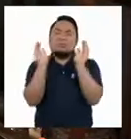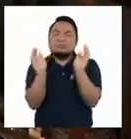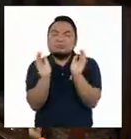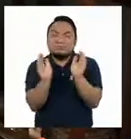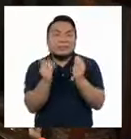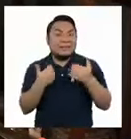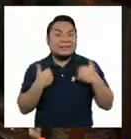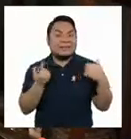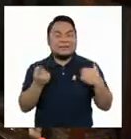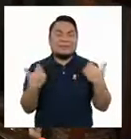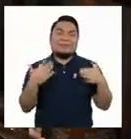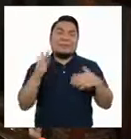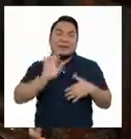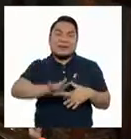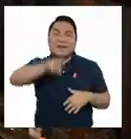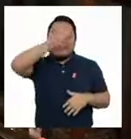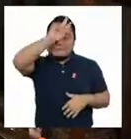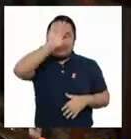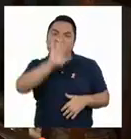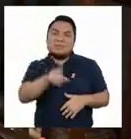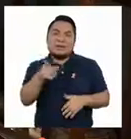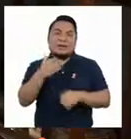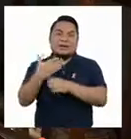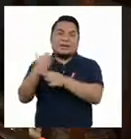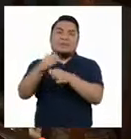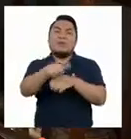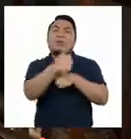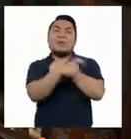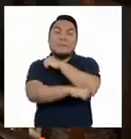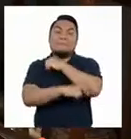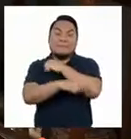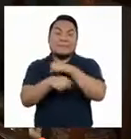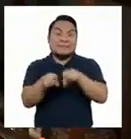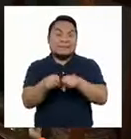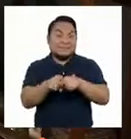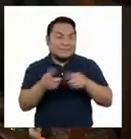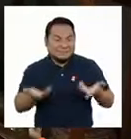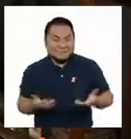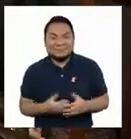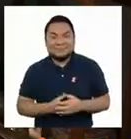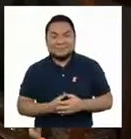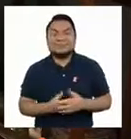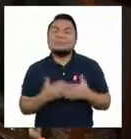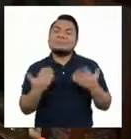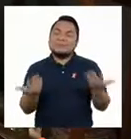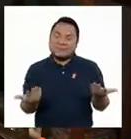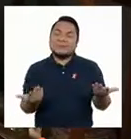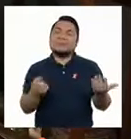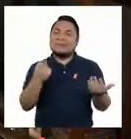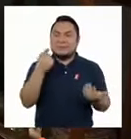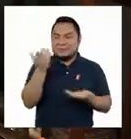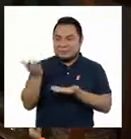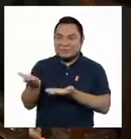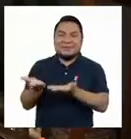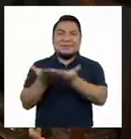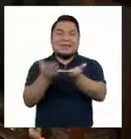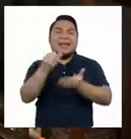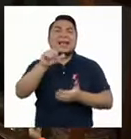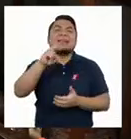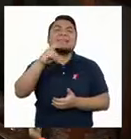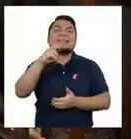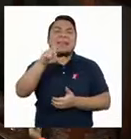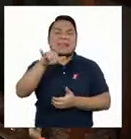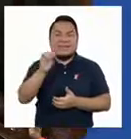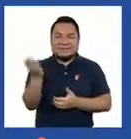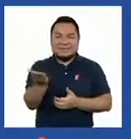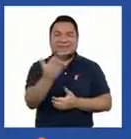pequeñito que tenemos en el Perú y que compartimos con otros países de América Latina. Sin más, con ustedes, Araceli